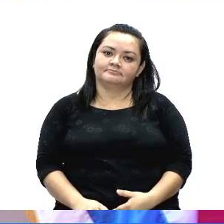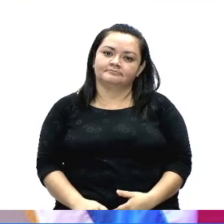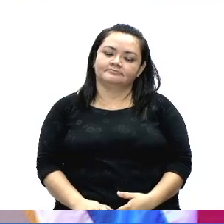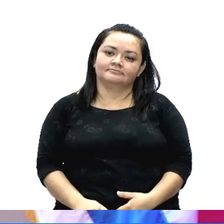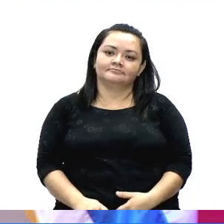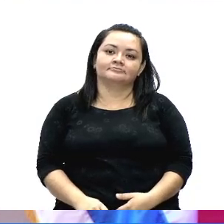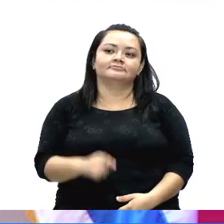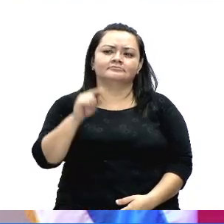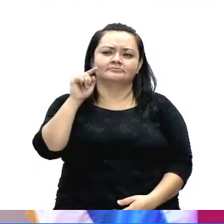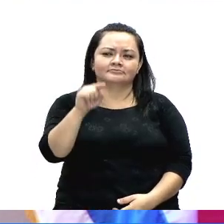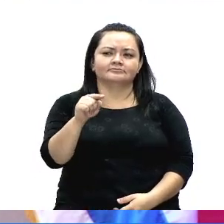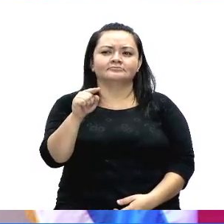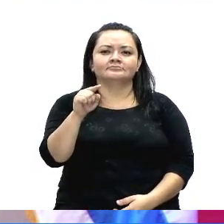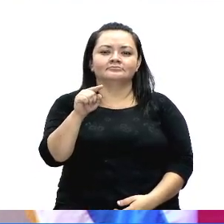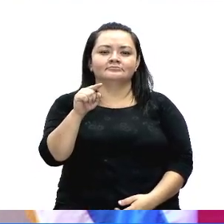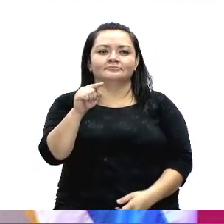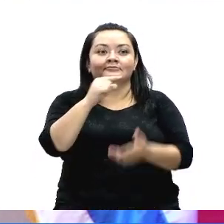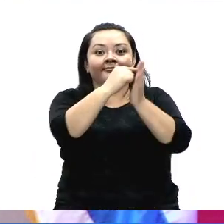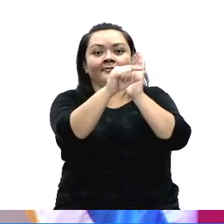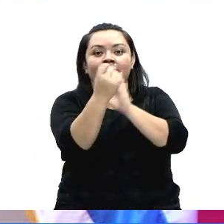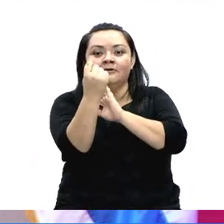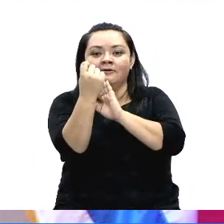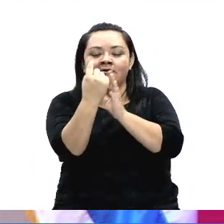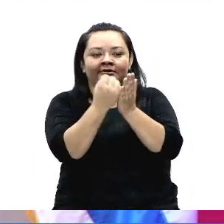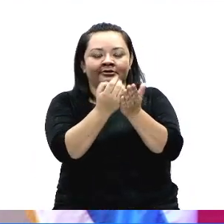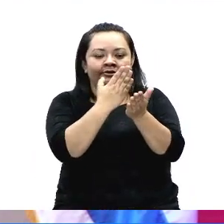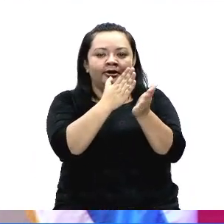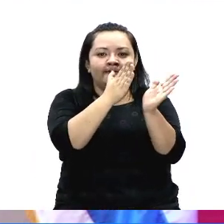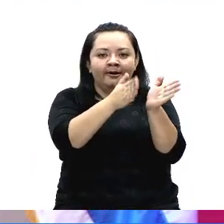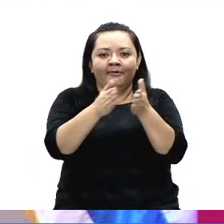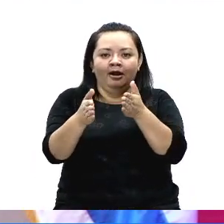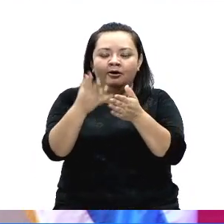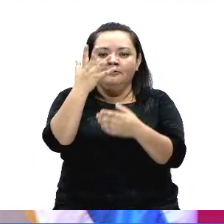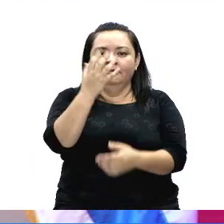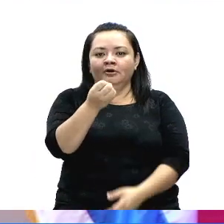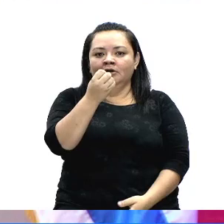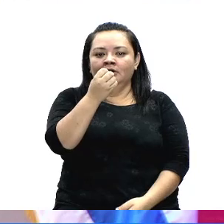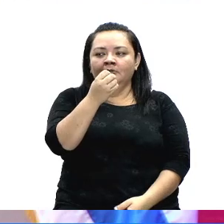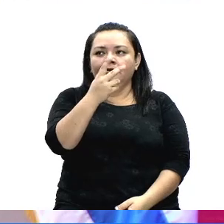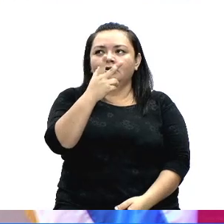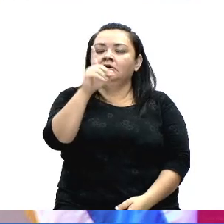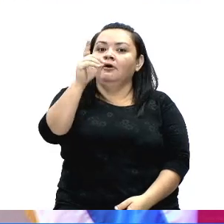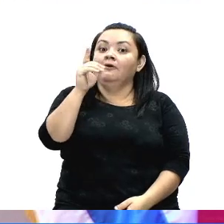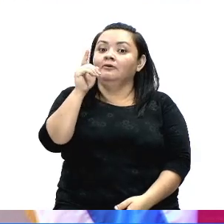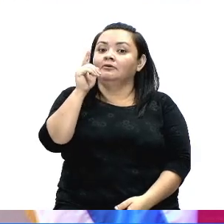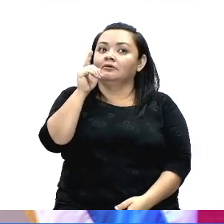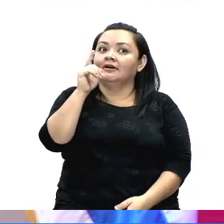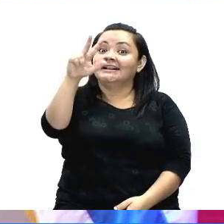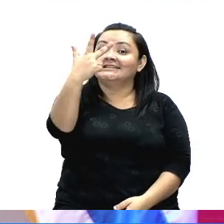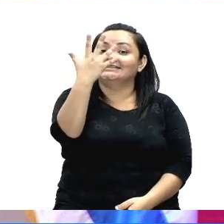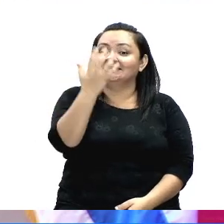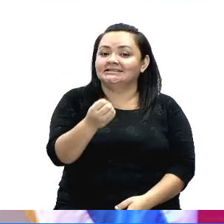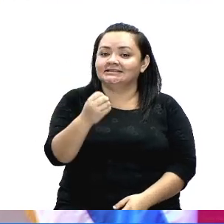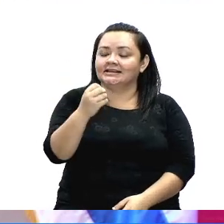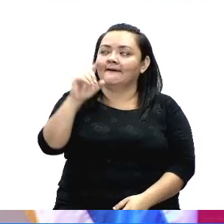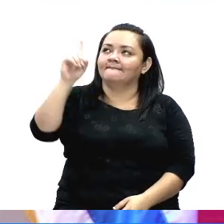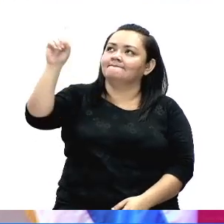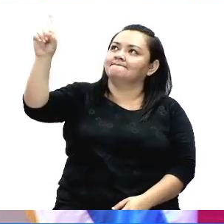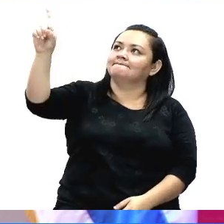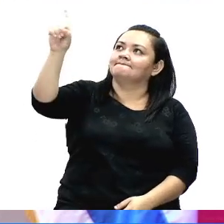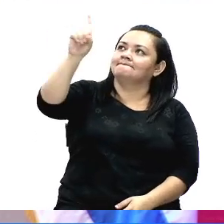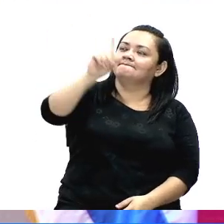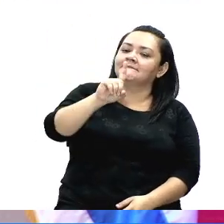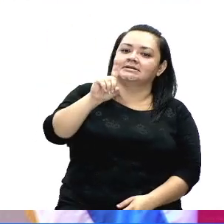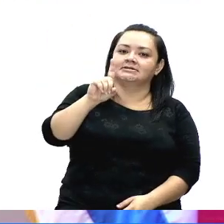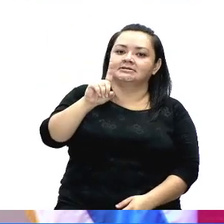te vas a santificar dice el versículo 11 y estén preparados para el día porque descender en el tercer día 12 señalar as el